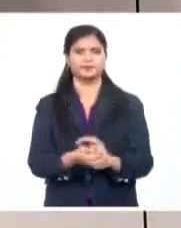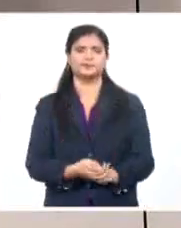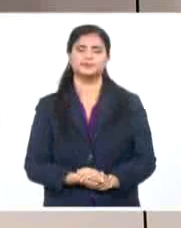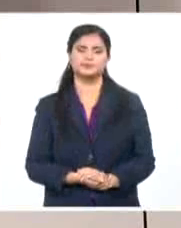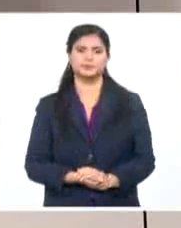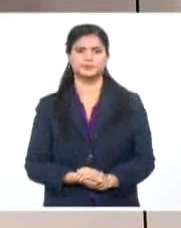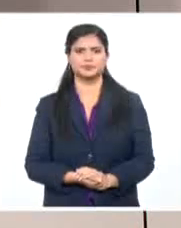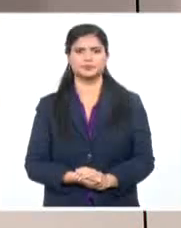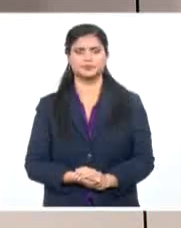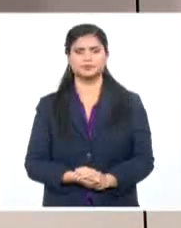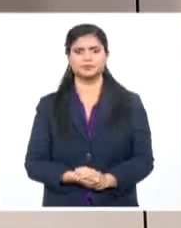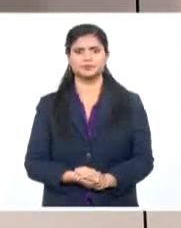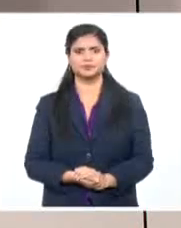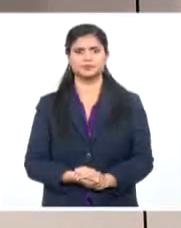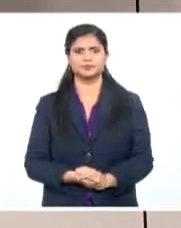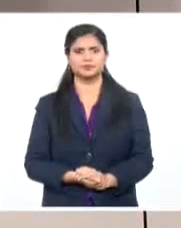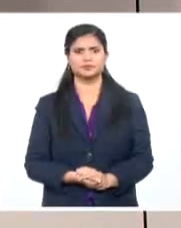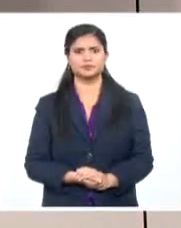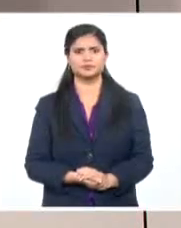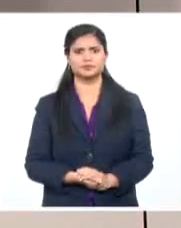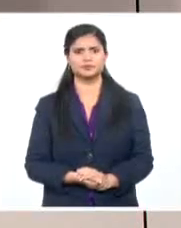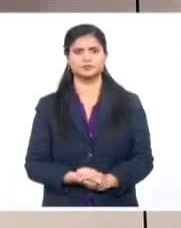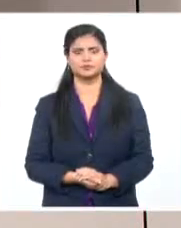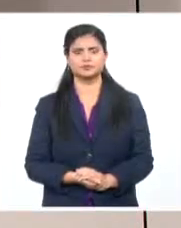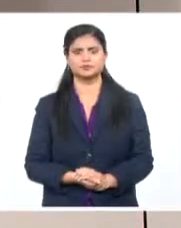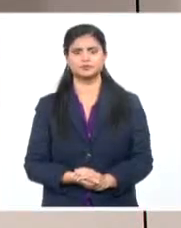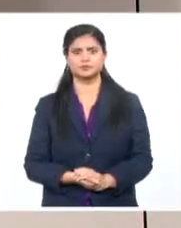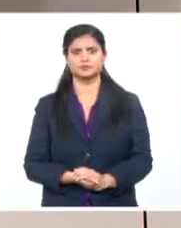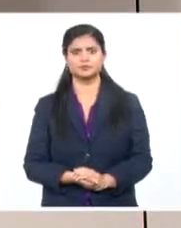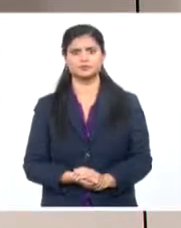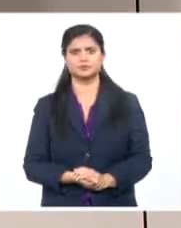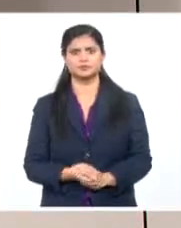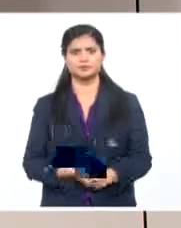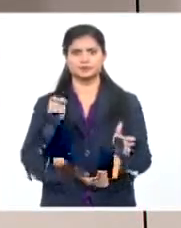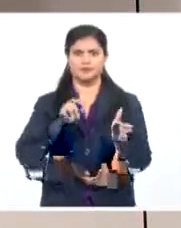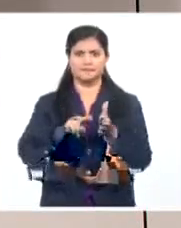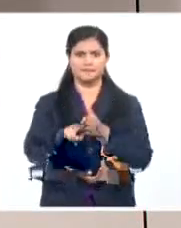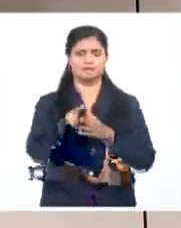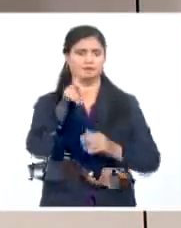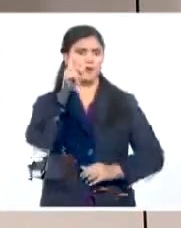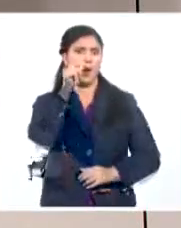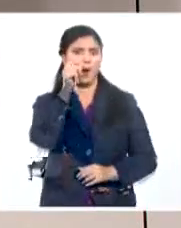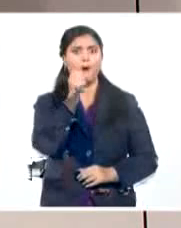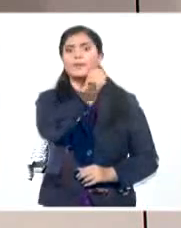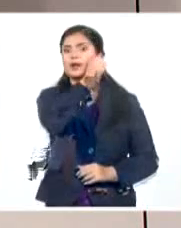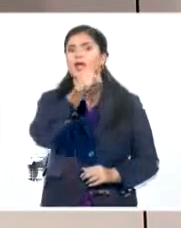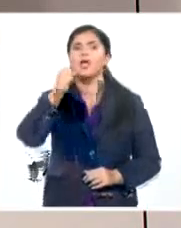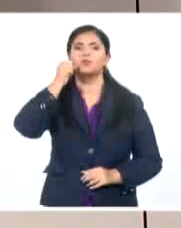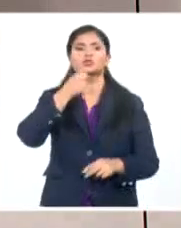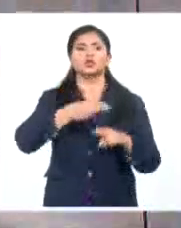a propósito de la celebraciones compartimos el mensaje del músico Arnaldo Rodríguez